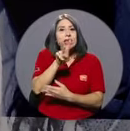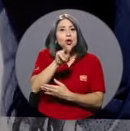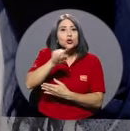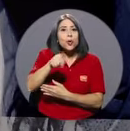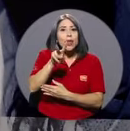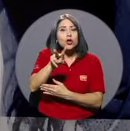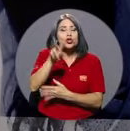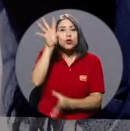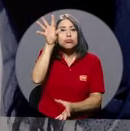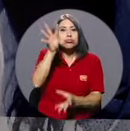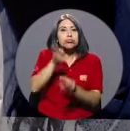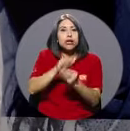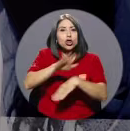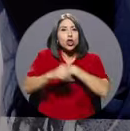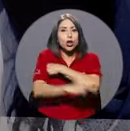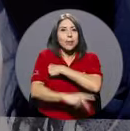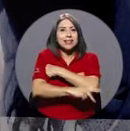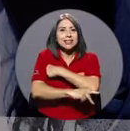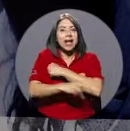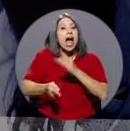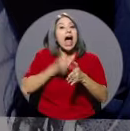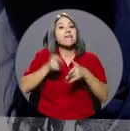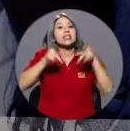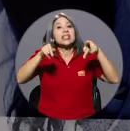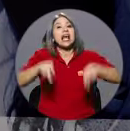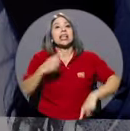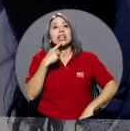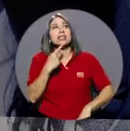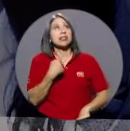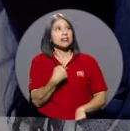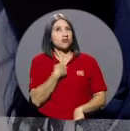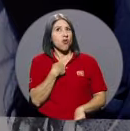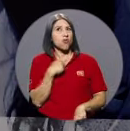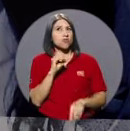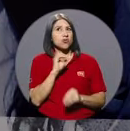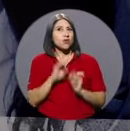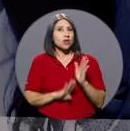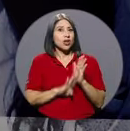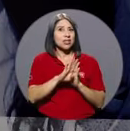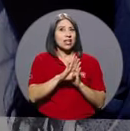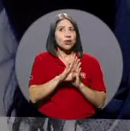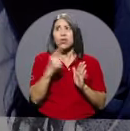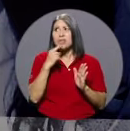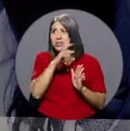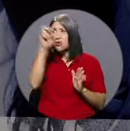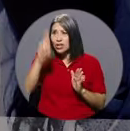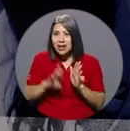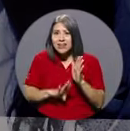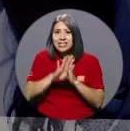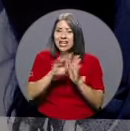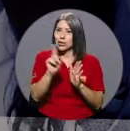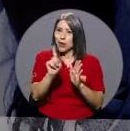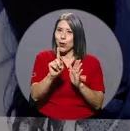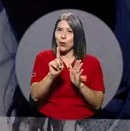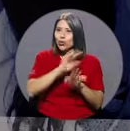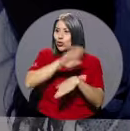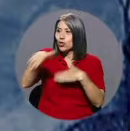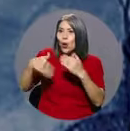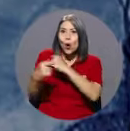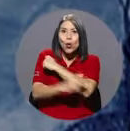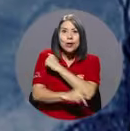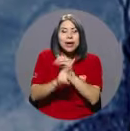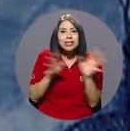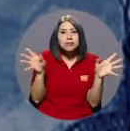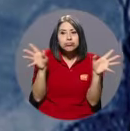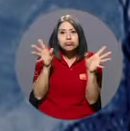porque a veces la gente cree o dice, es que yo no estoy creciendo. Y dicen que Costa Rica va a crecer. No, es la sumatoria de todo el país. Puede